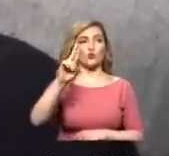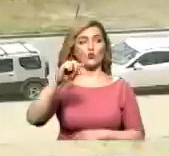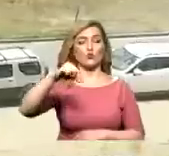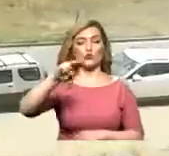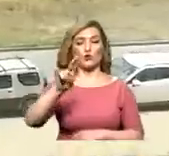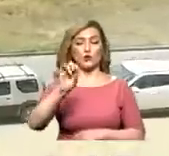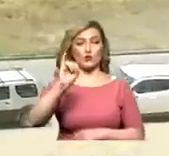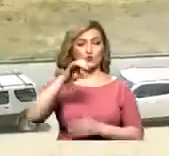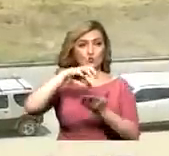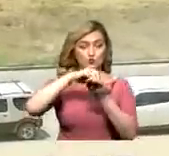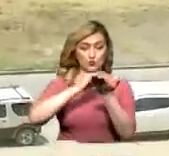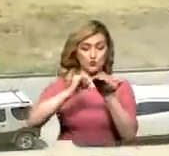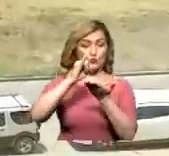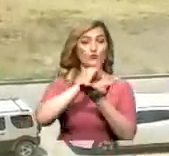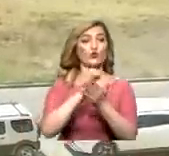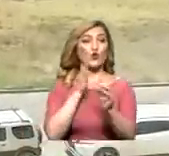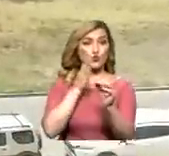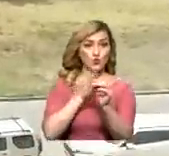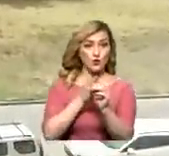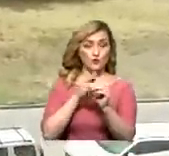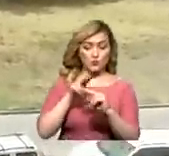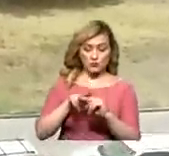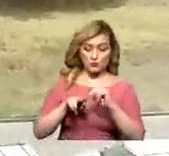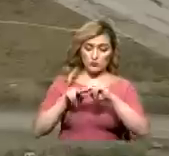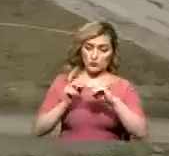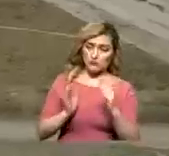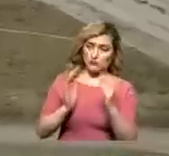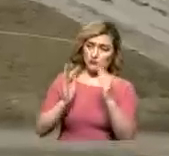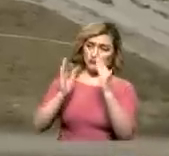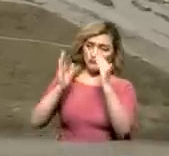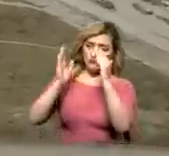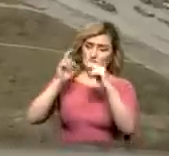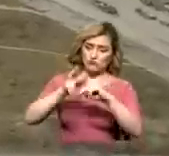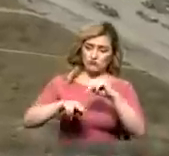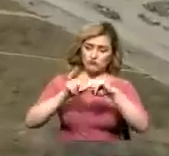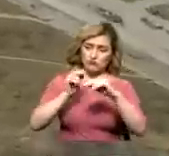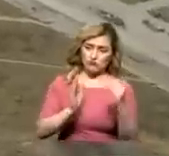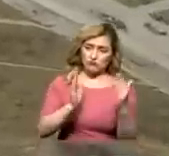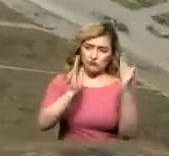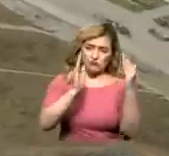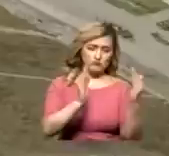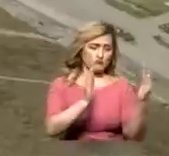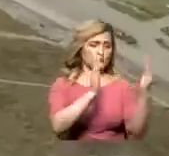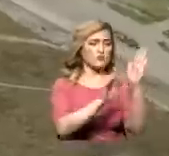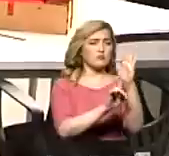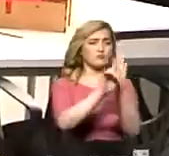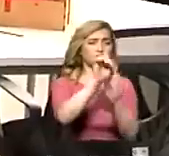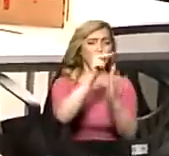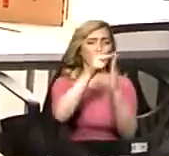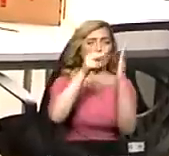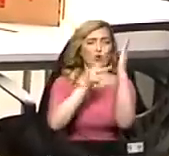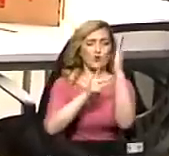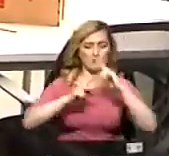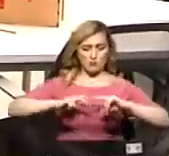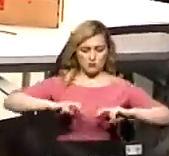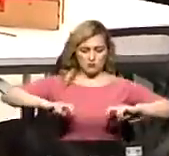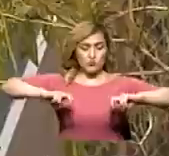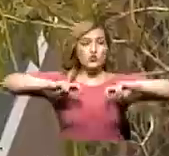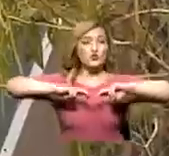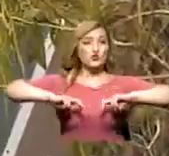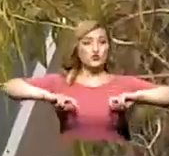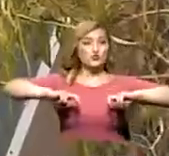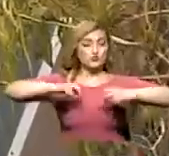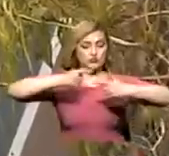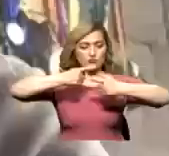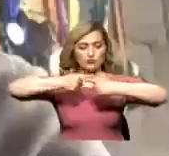como propósito construir la infraestructura necesaria para la universidad, desarrollar programas de investigación, entre